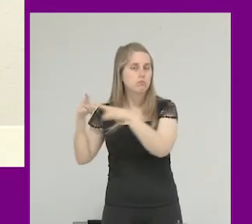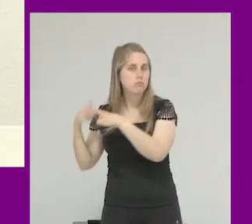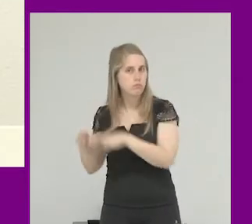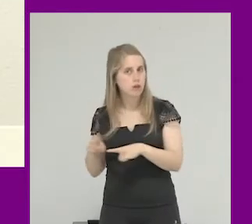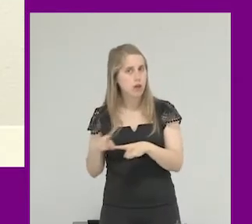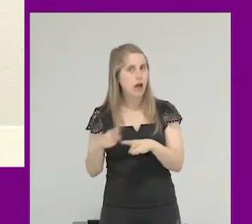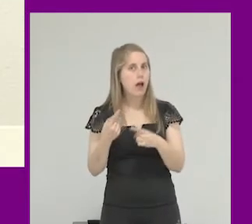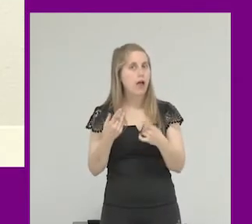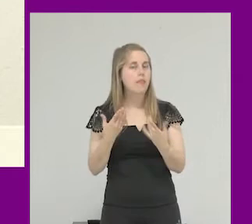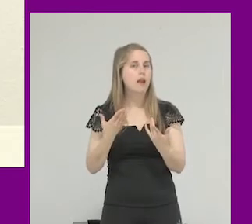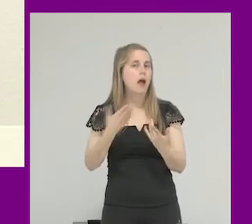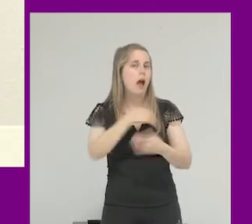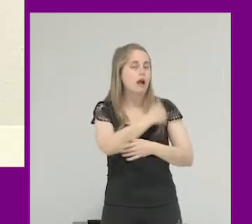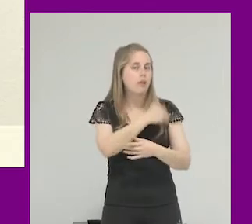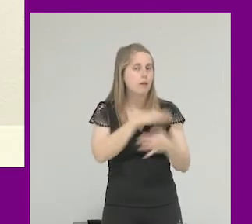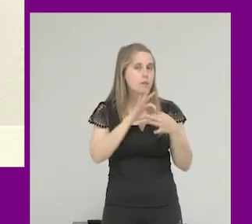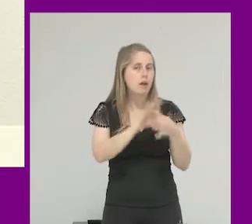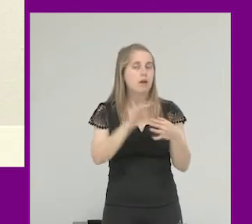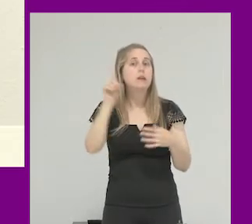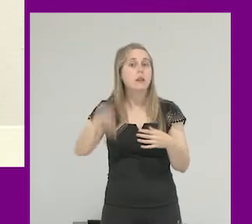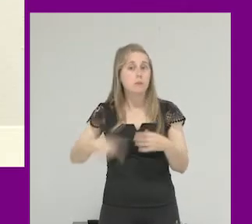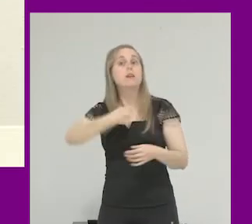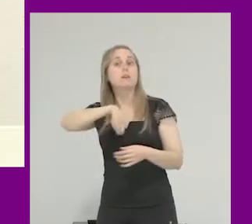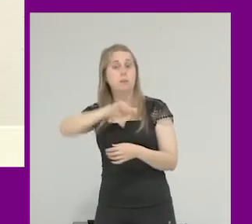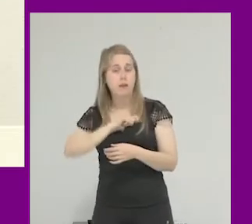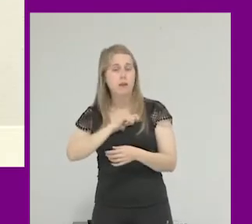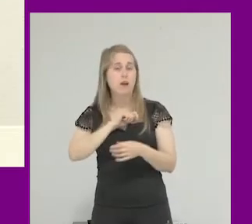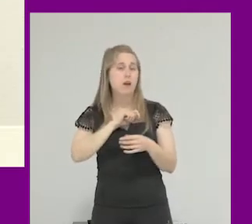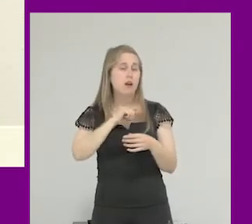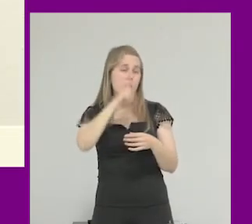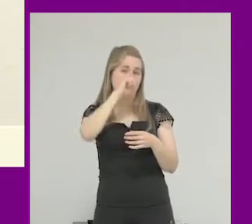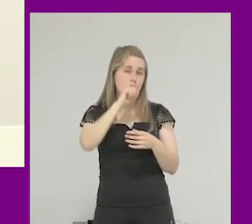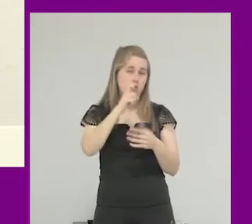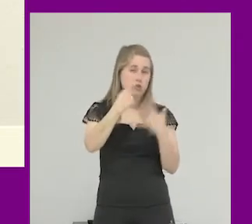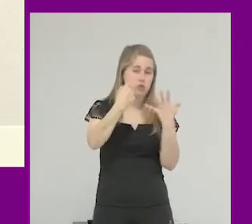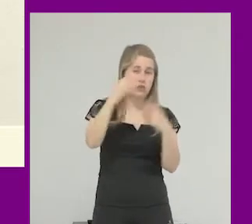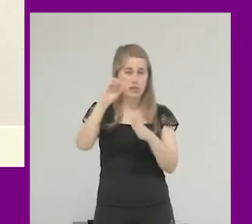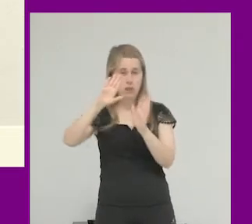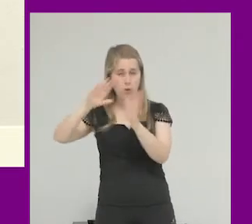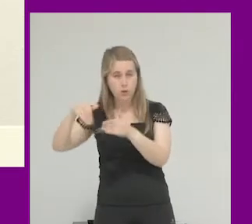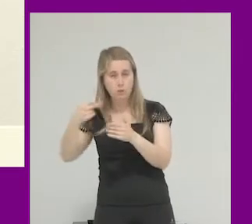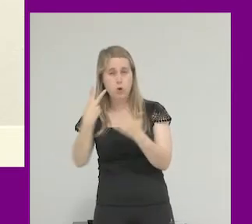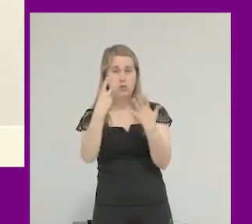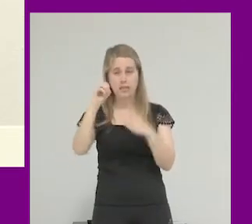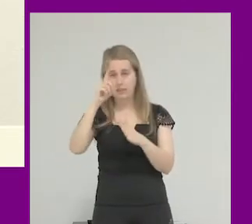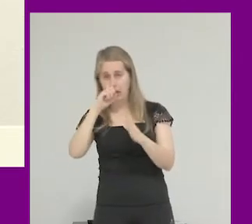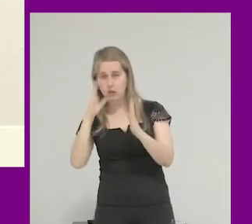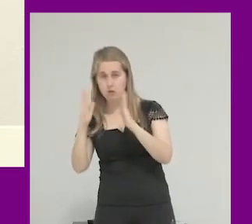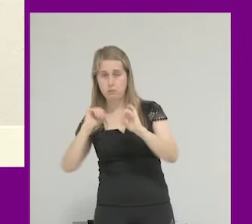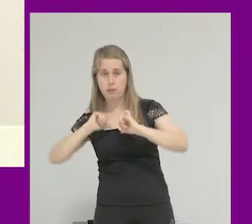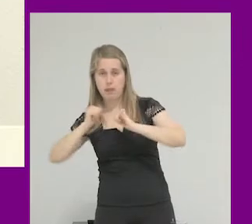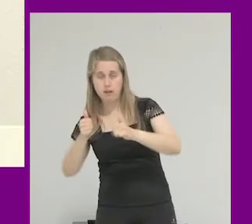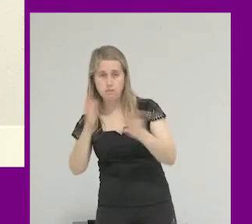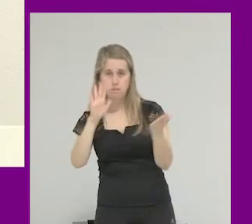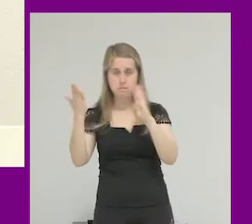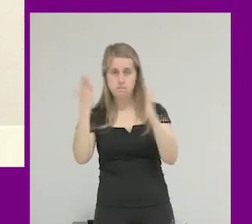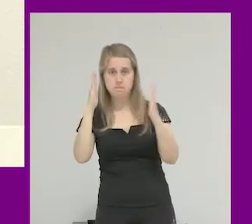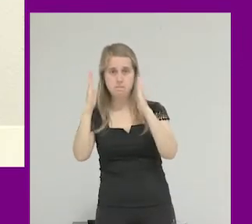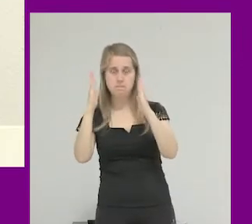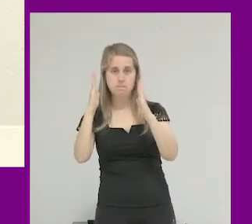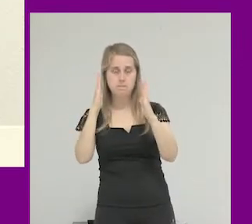de la academia. Y también en España, a finales de los años 60 y principios de los 70, comienzan